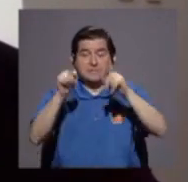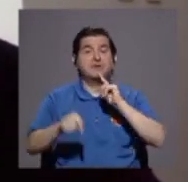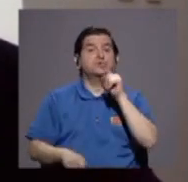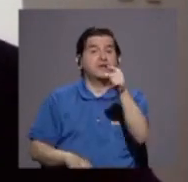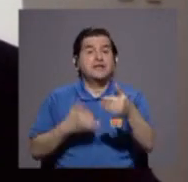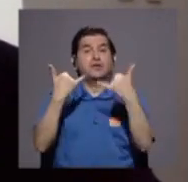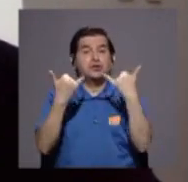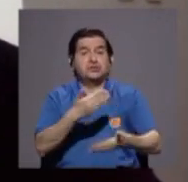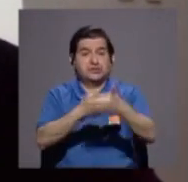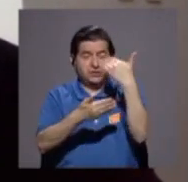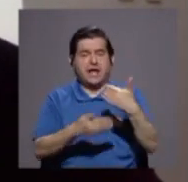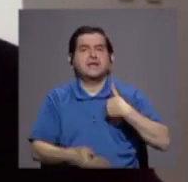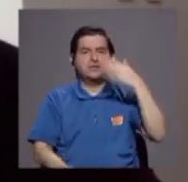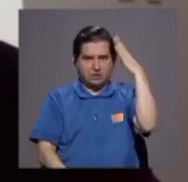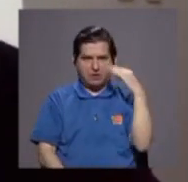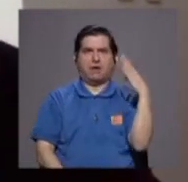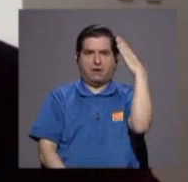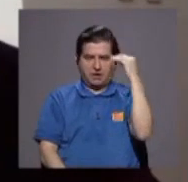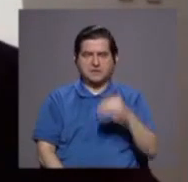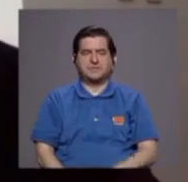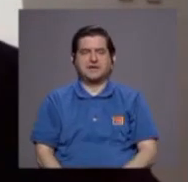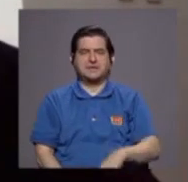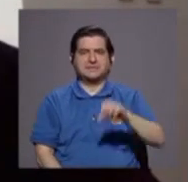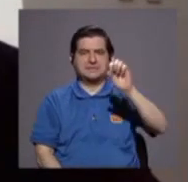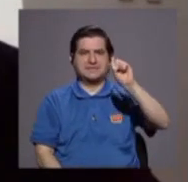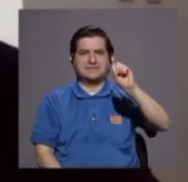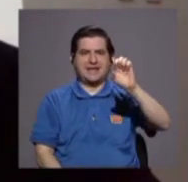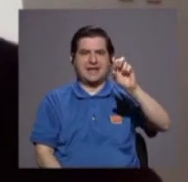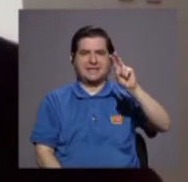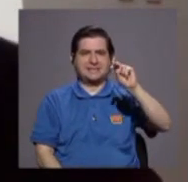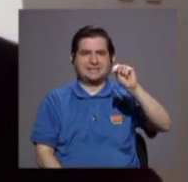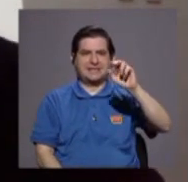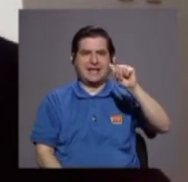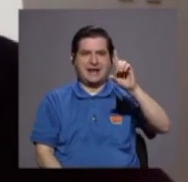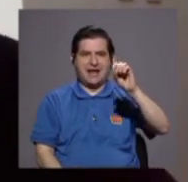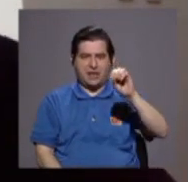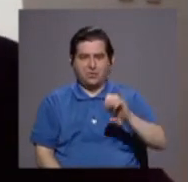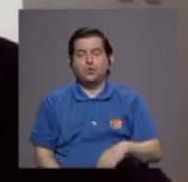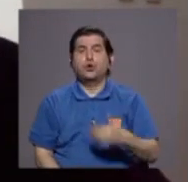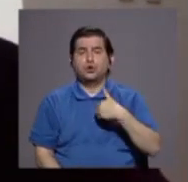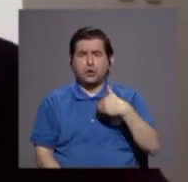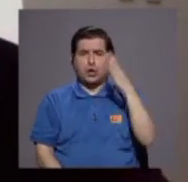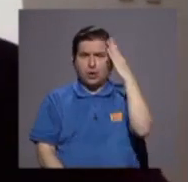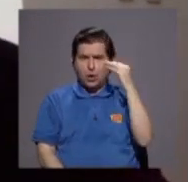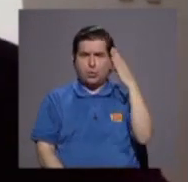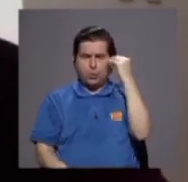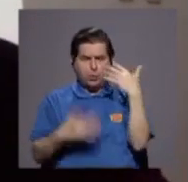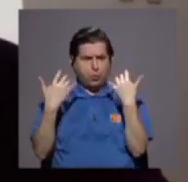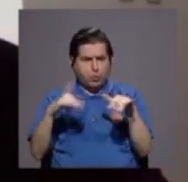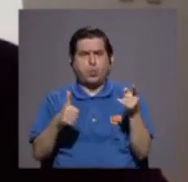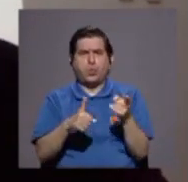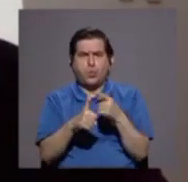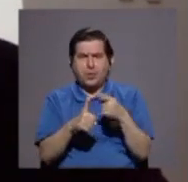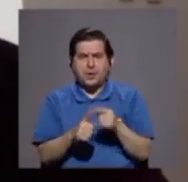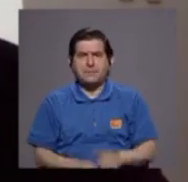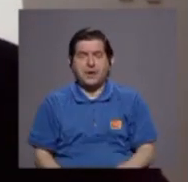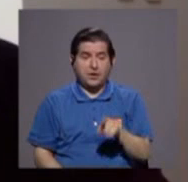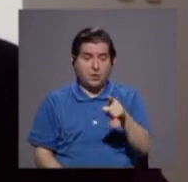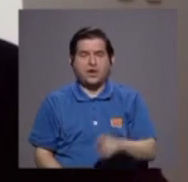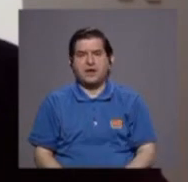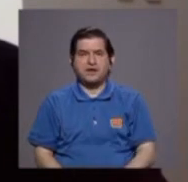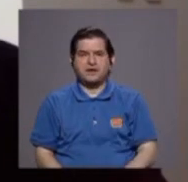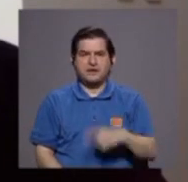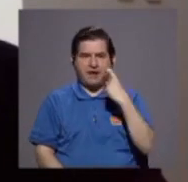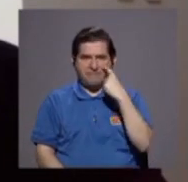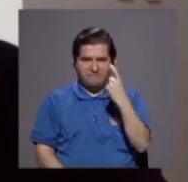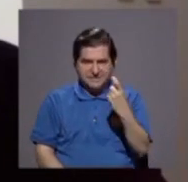dijo, tiene experiencia en el Senado estadounidense, tiene una enorme experiencia primero como fiscal de